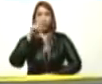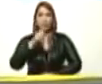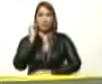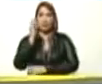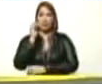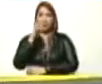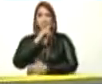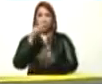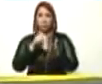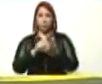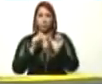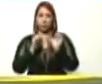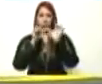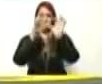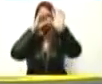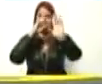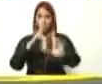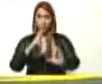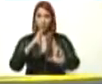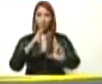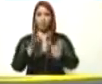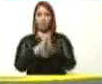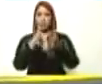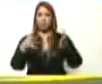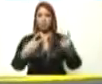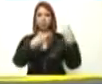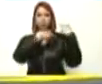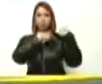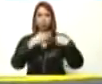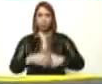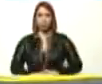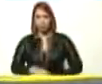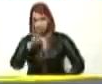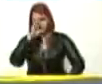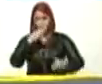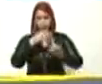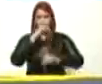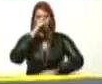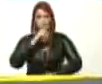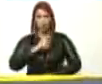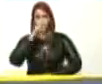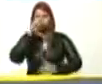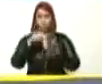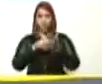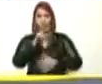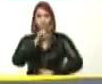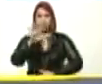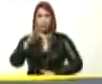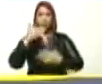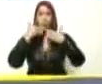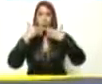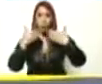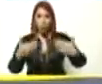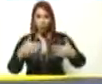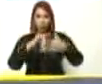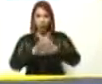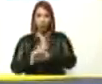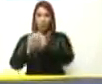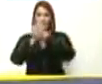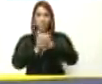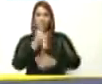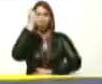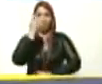nacional siga cumpliendo un gran papel rumbo al año 2025 muchas gracias compañeros